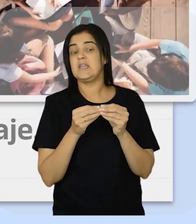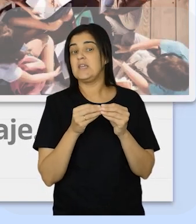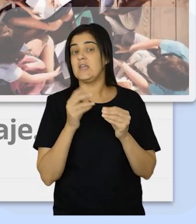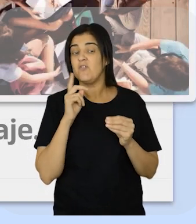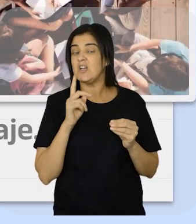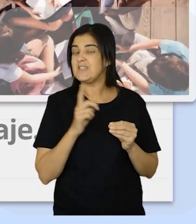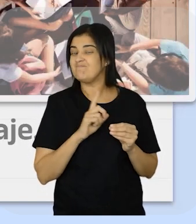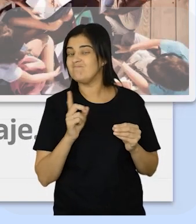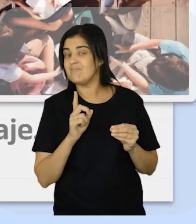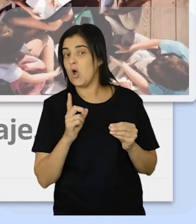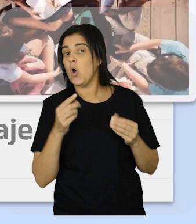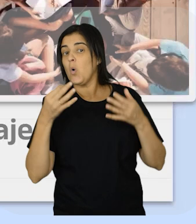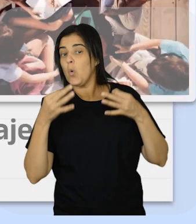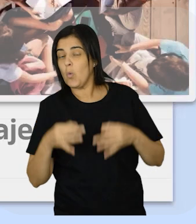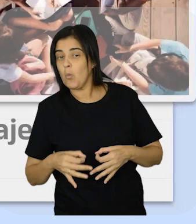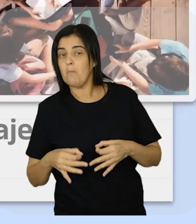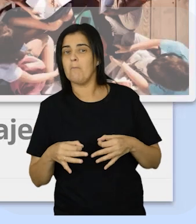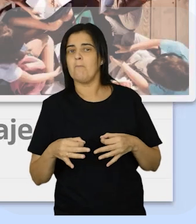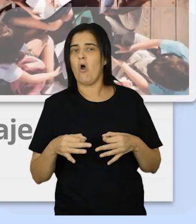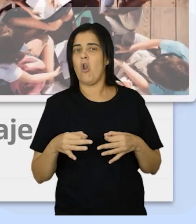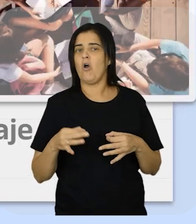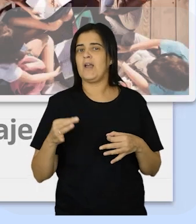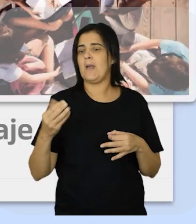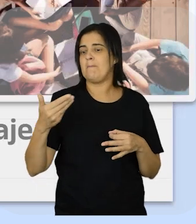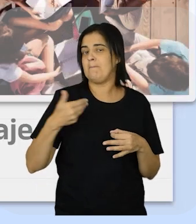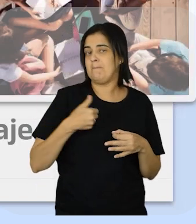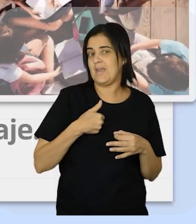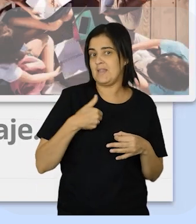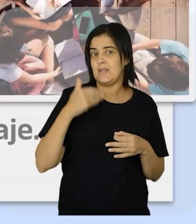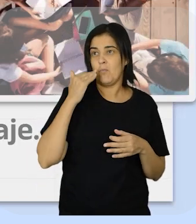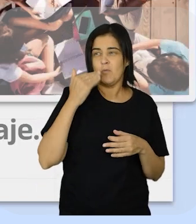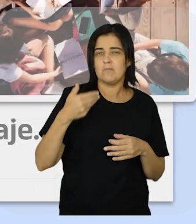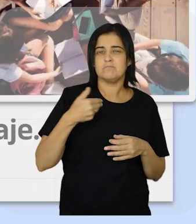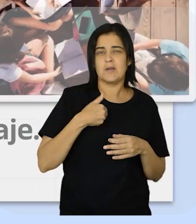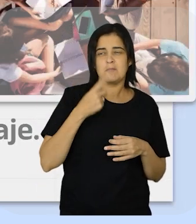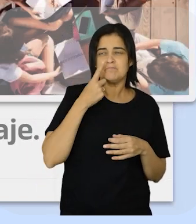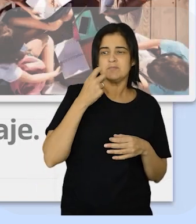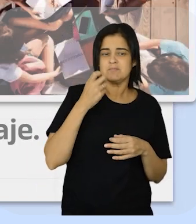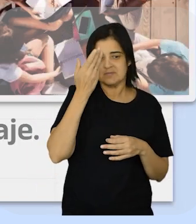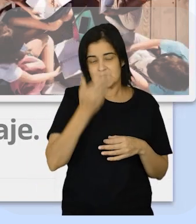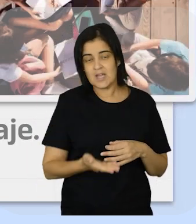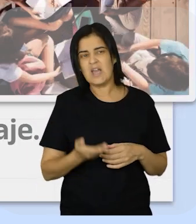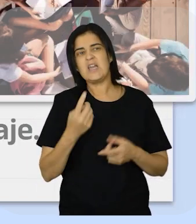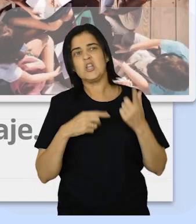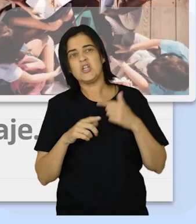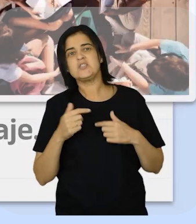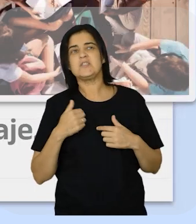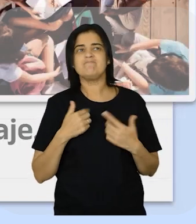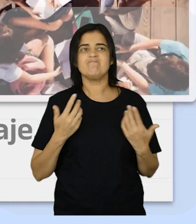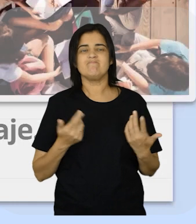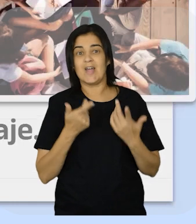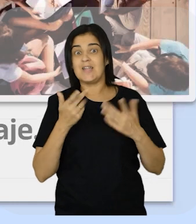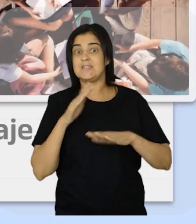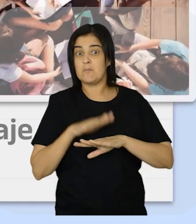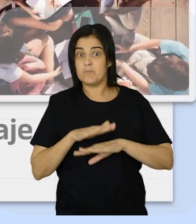a cumplir con el estatus, que no voy a cumplir con lo que mi profesor percibe de mí. Entonces ahí en ese